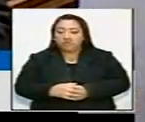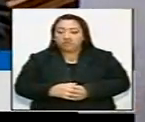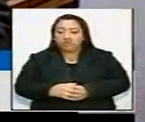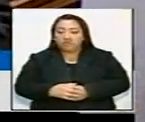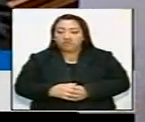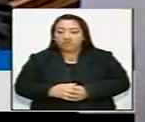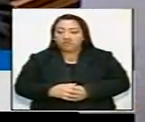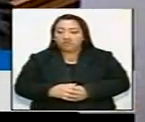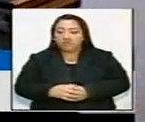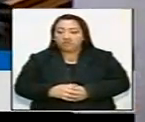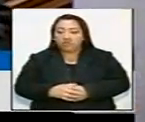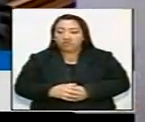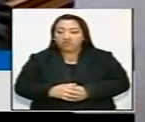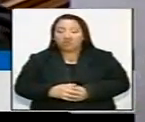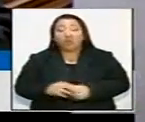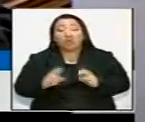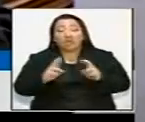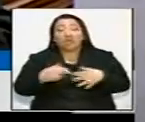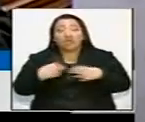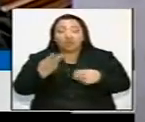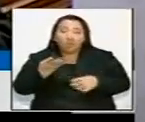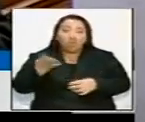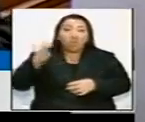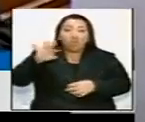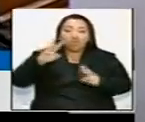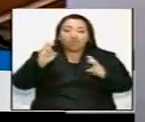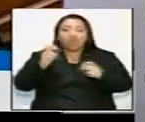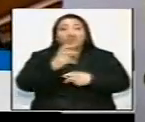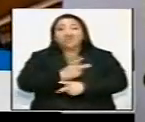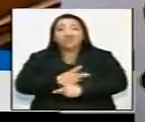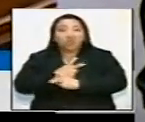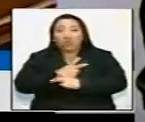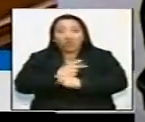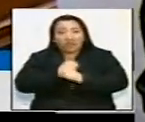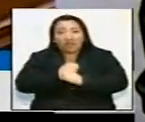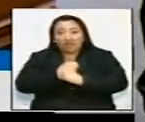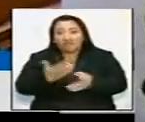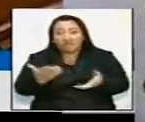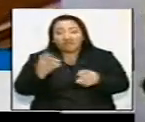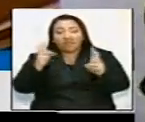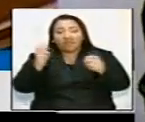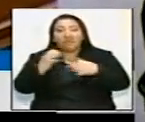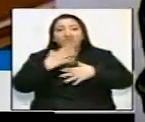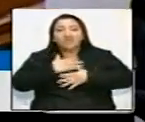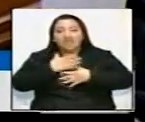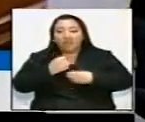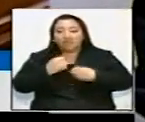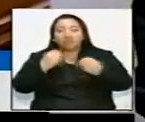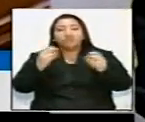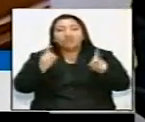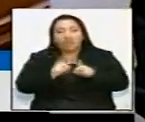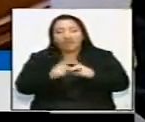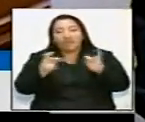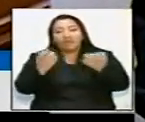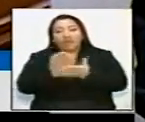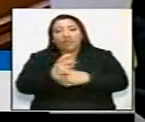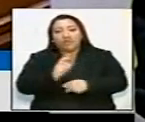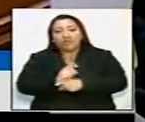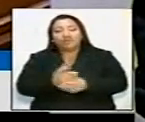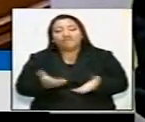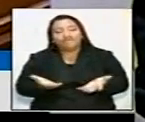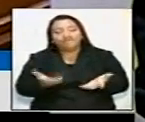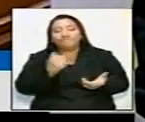Ojalá hubiésemos cuadruplicado temas como seguridad, temas como salud y temas como educación.